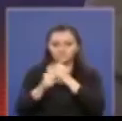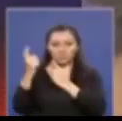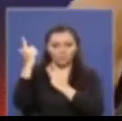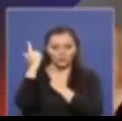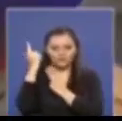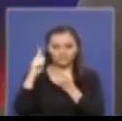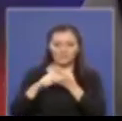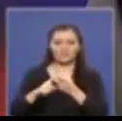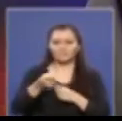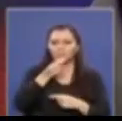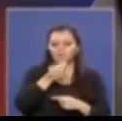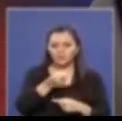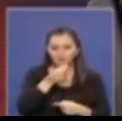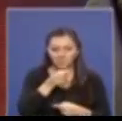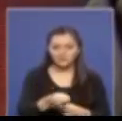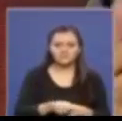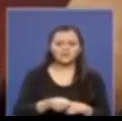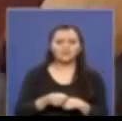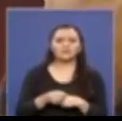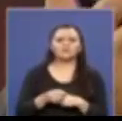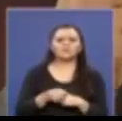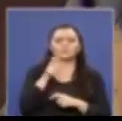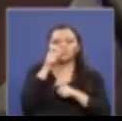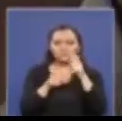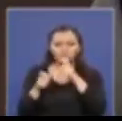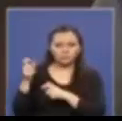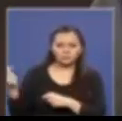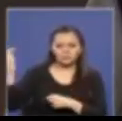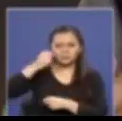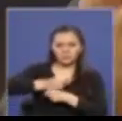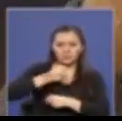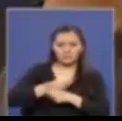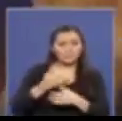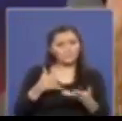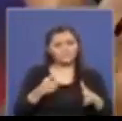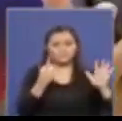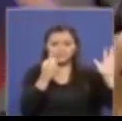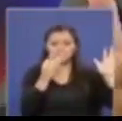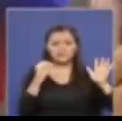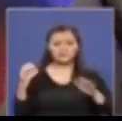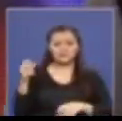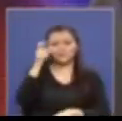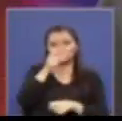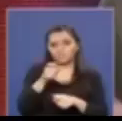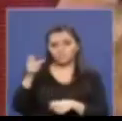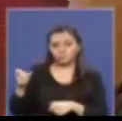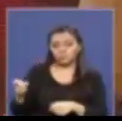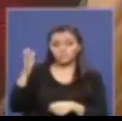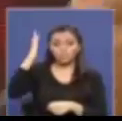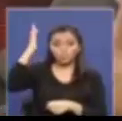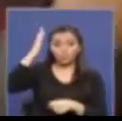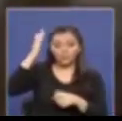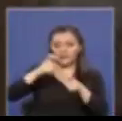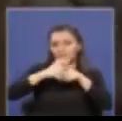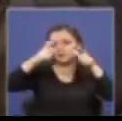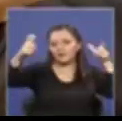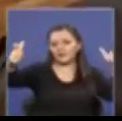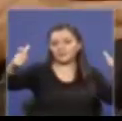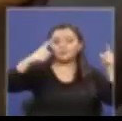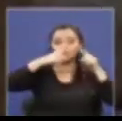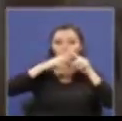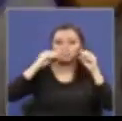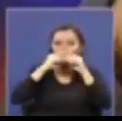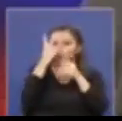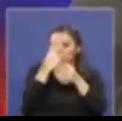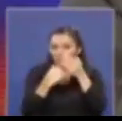avanzada, periodistas, público en general. Entonces reactiva la economía. Tulcán es más grande que Guayabamba, pero de todos modos esto hace que se